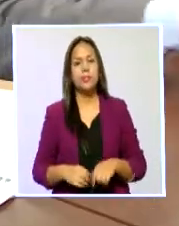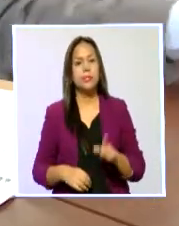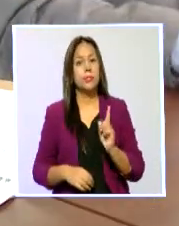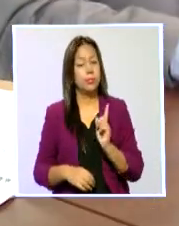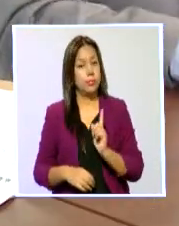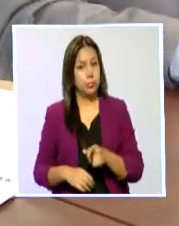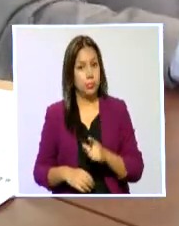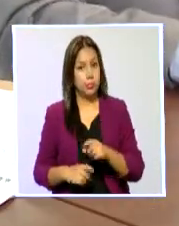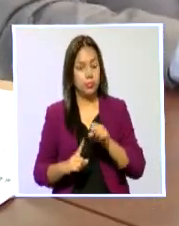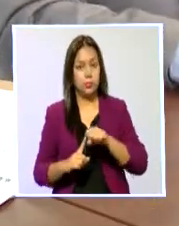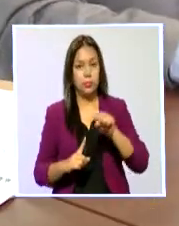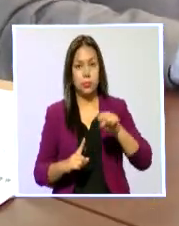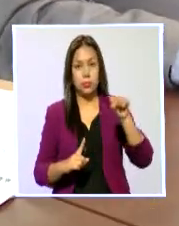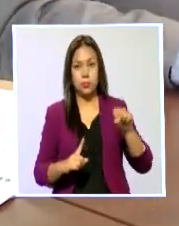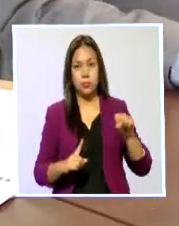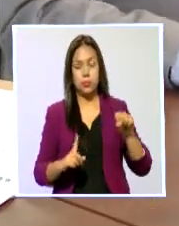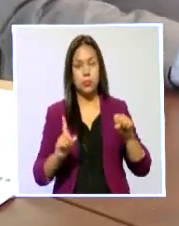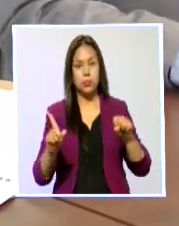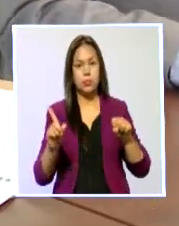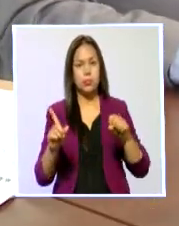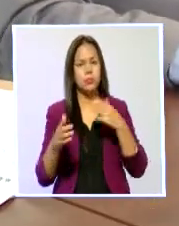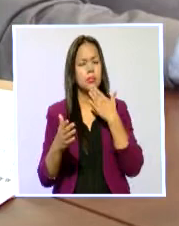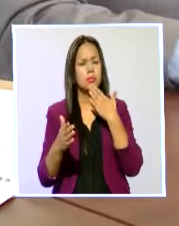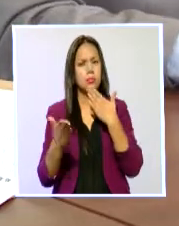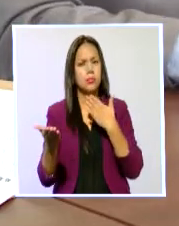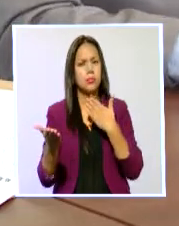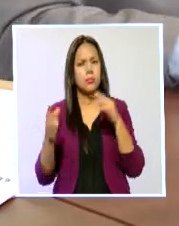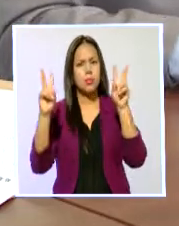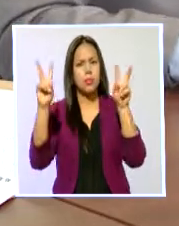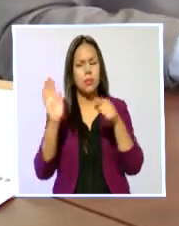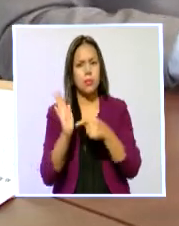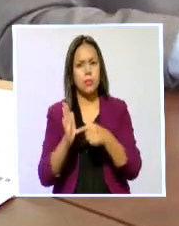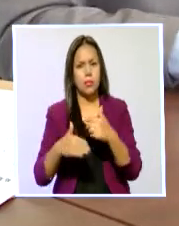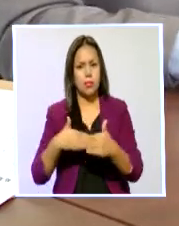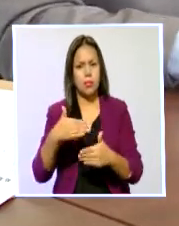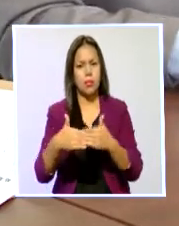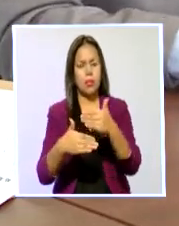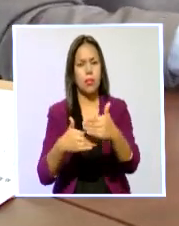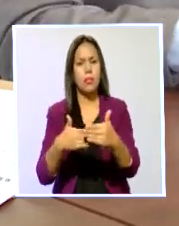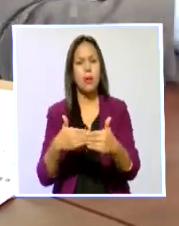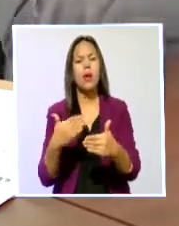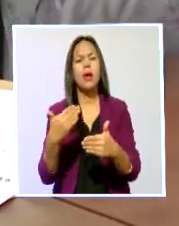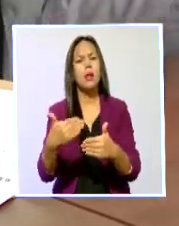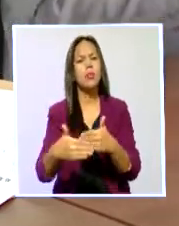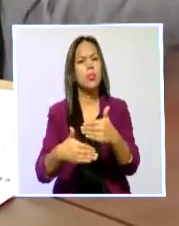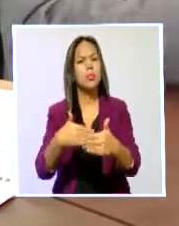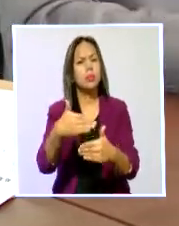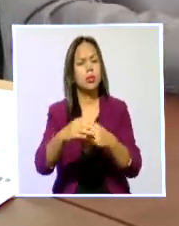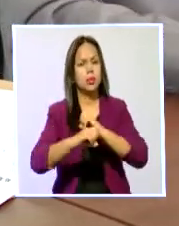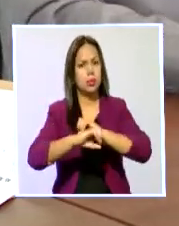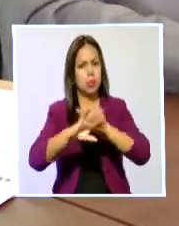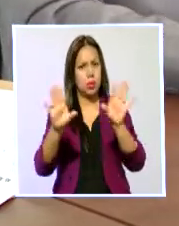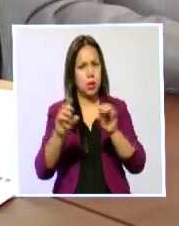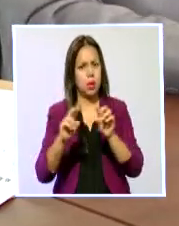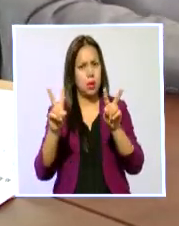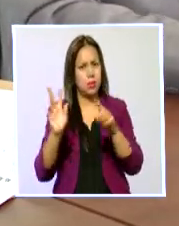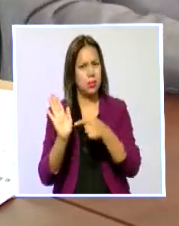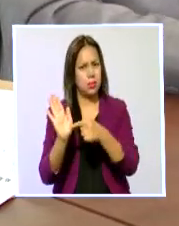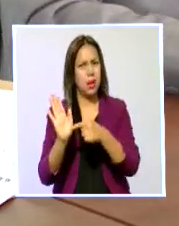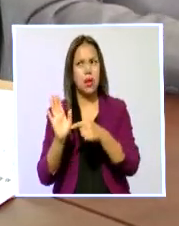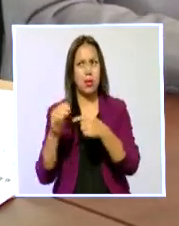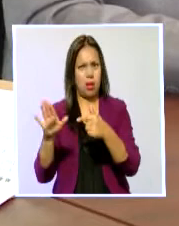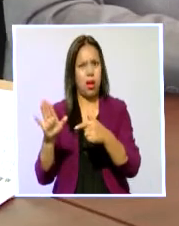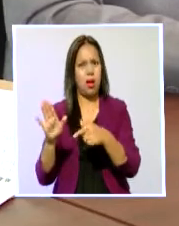El sistema que responde a nuestra realidad es un sistema basado en lo que se conocen como los centros reguladores de emergencia y que funcionan, como les había dicho, en algunos